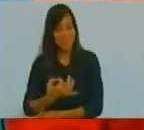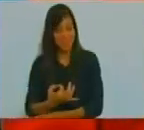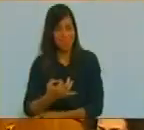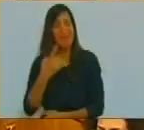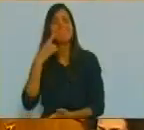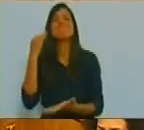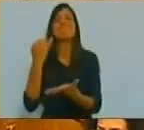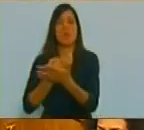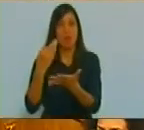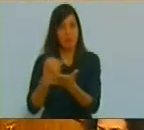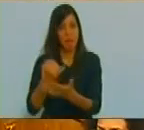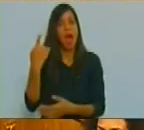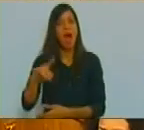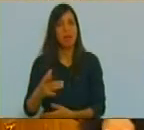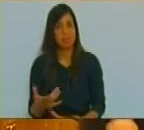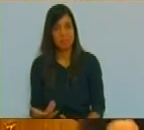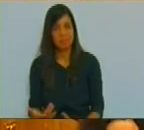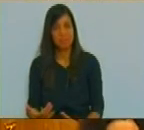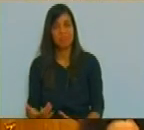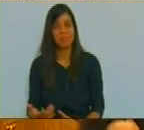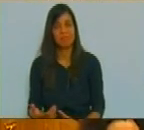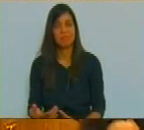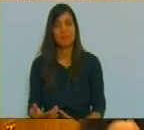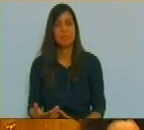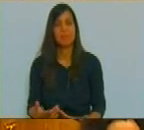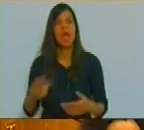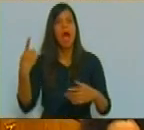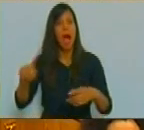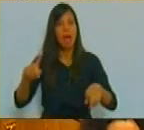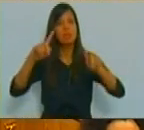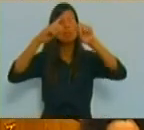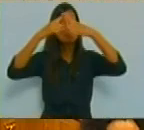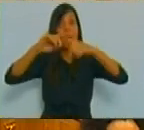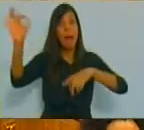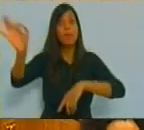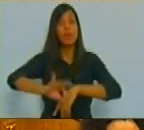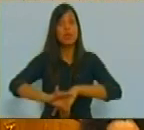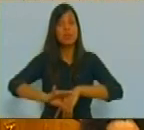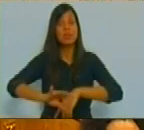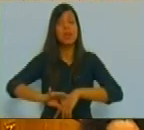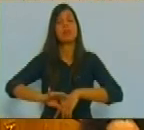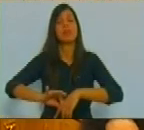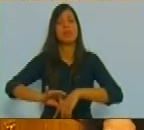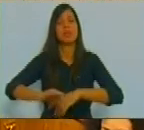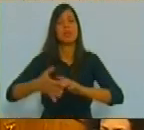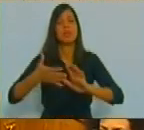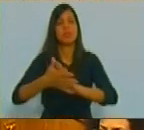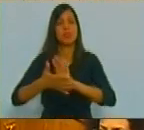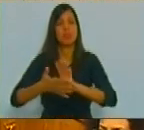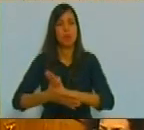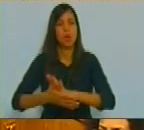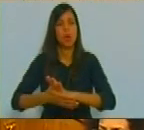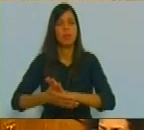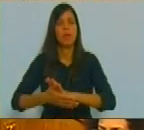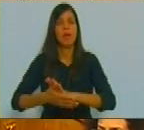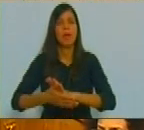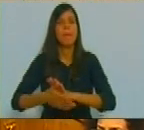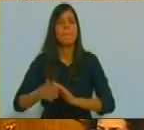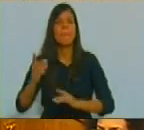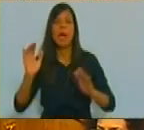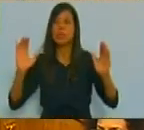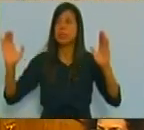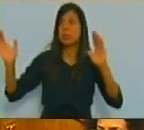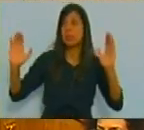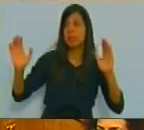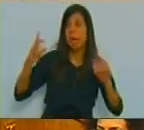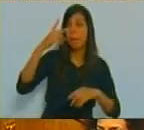el índice de gini más bajo el coeficiente de gini es decir la diferencia entre